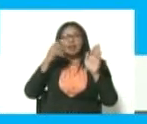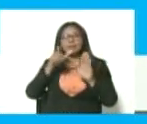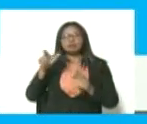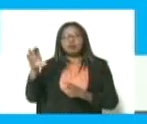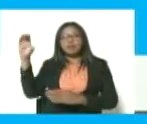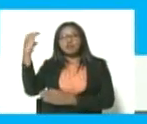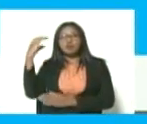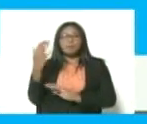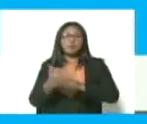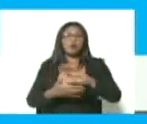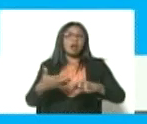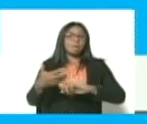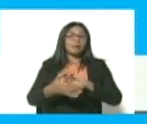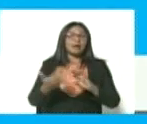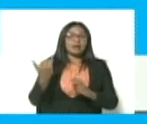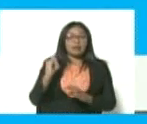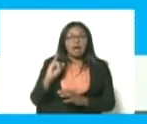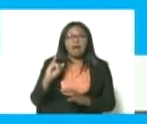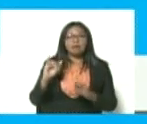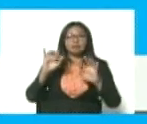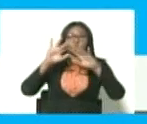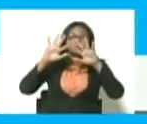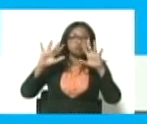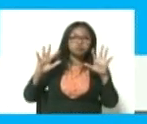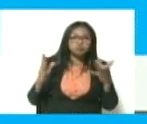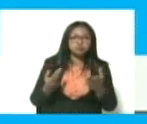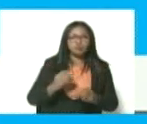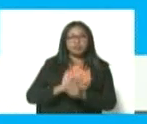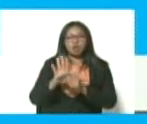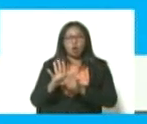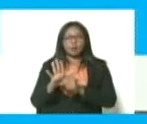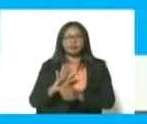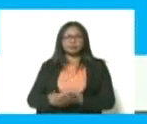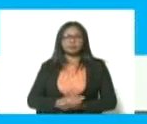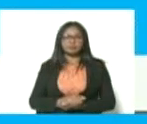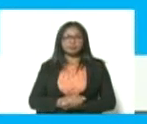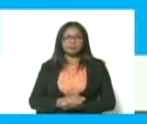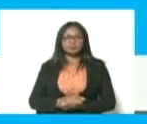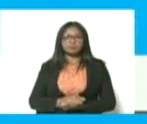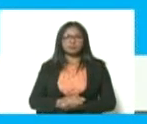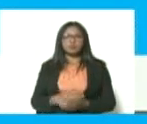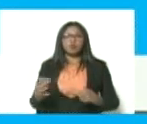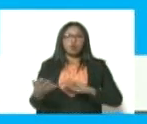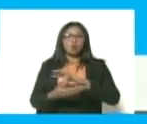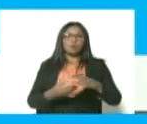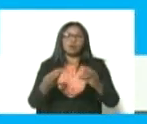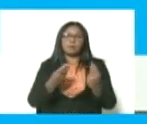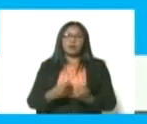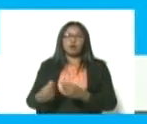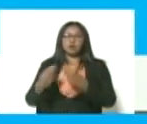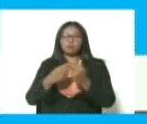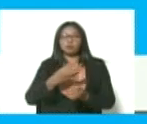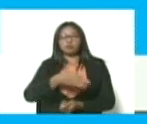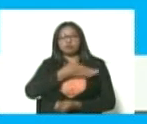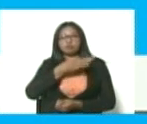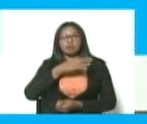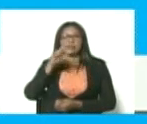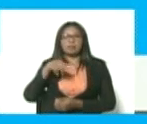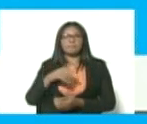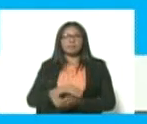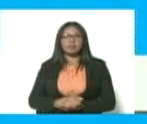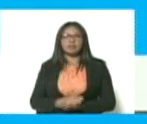graves problemas que hay con la pandemia del coronavirus, de los graves problemas económicos y sociales, y de